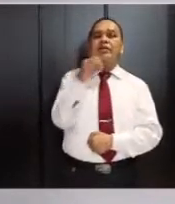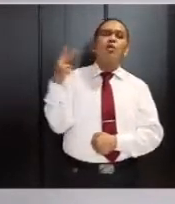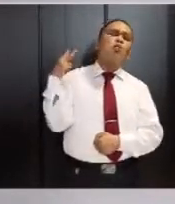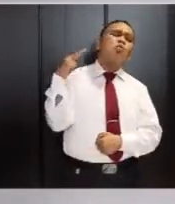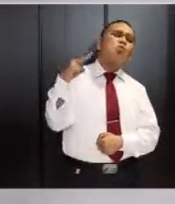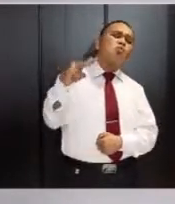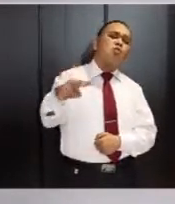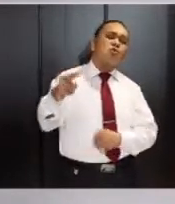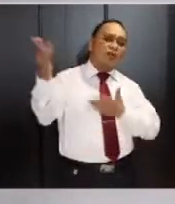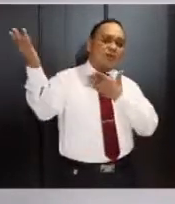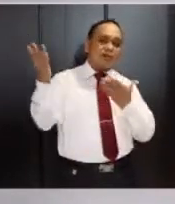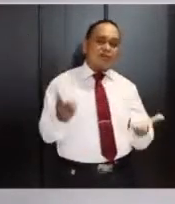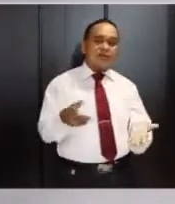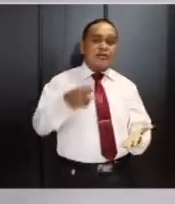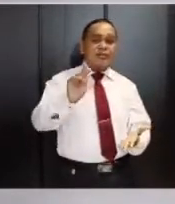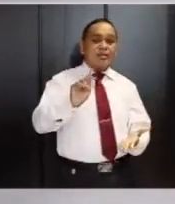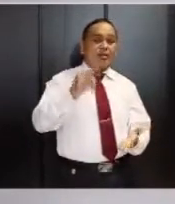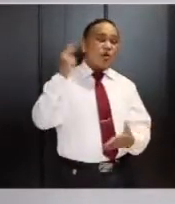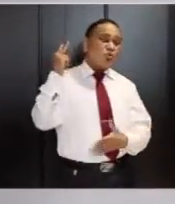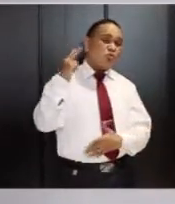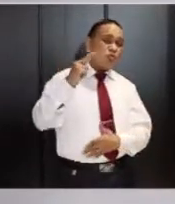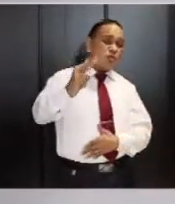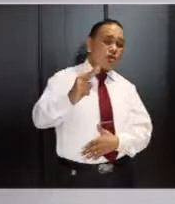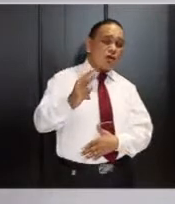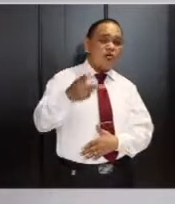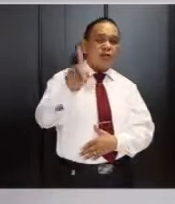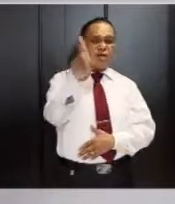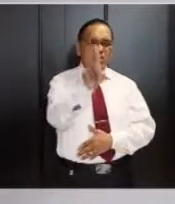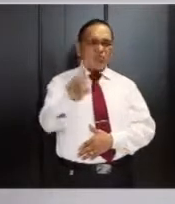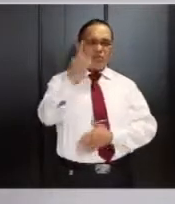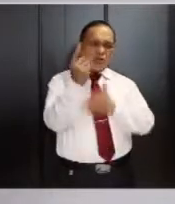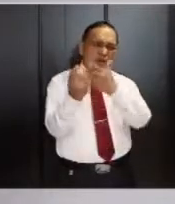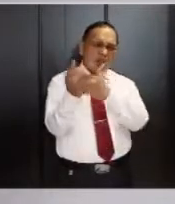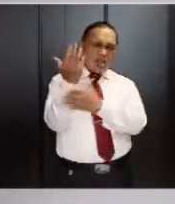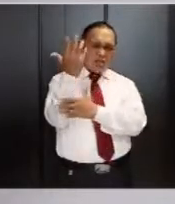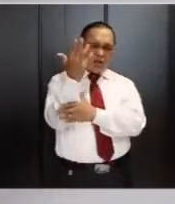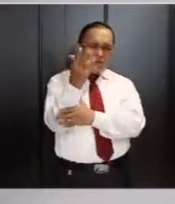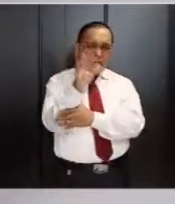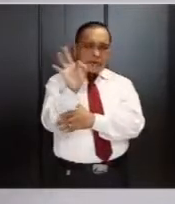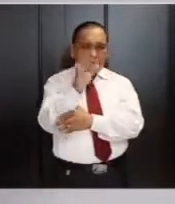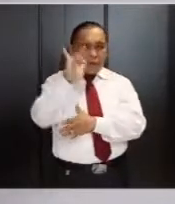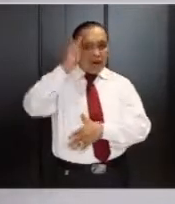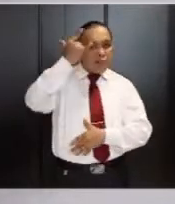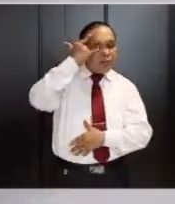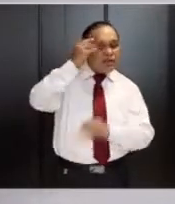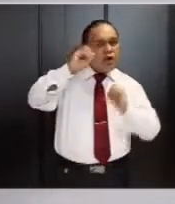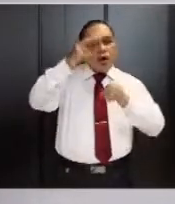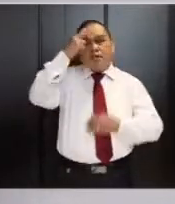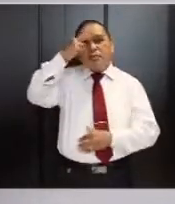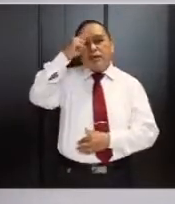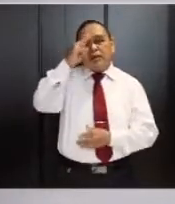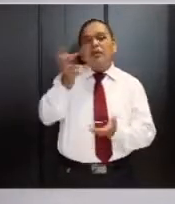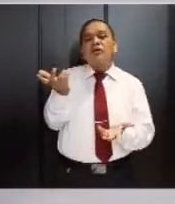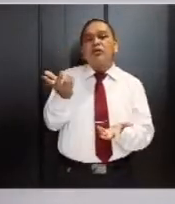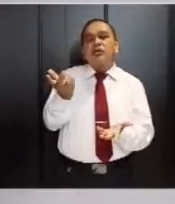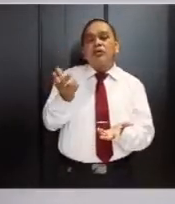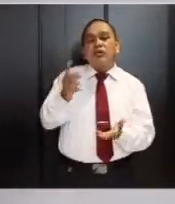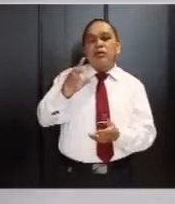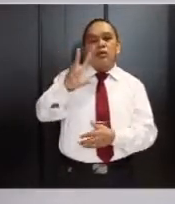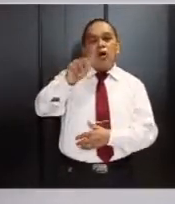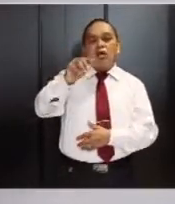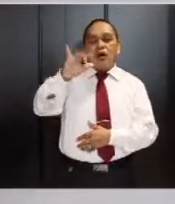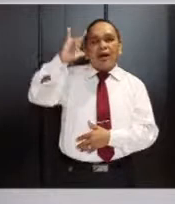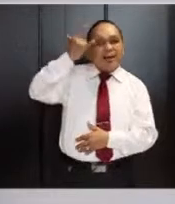también de regreso y todavía no me han pasado el vuelo, pero creo que llego el domingo en la madrugada. Entonces, ¿a Campeche o a México? No, a